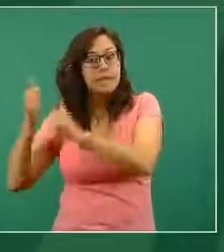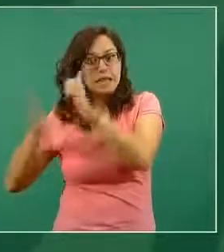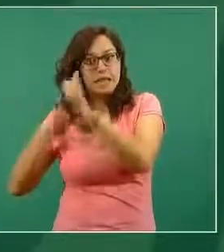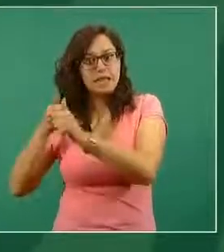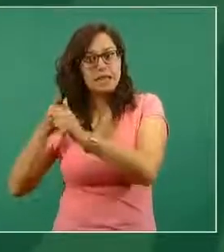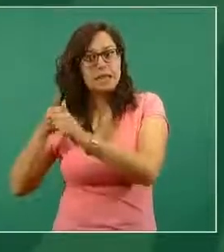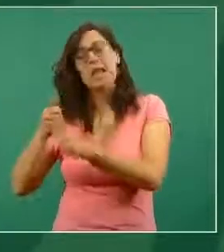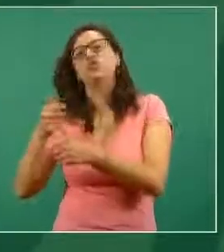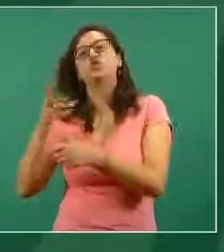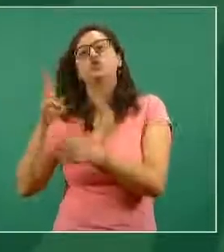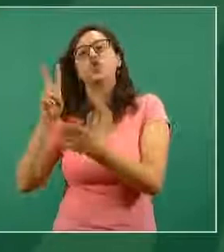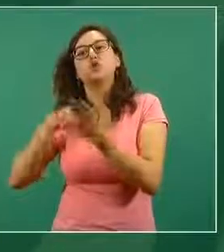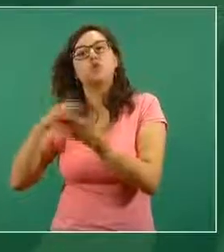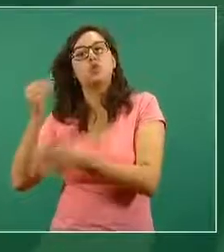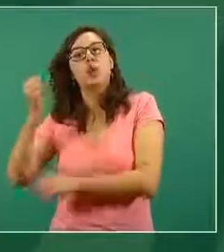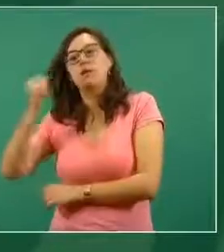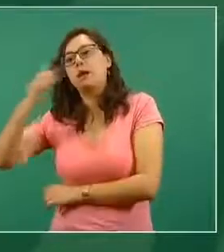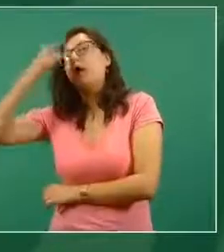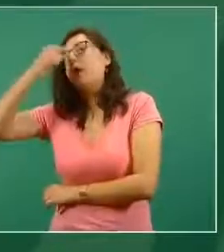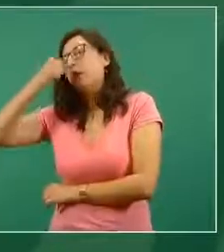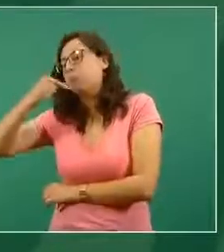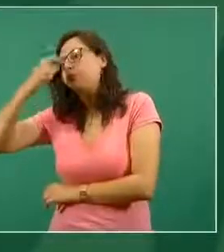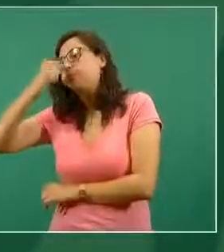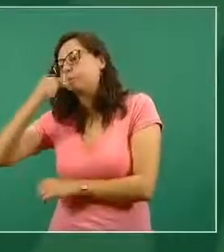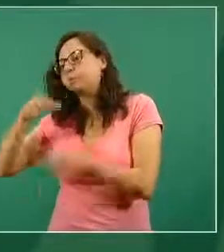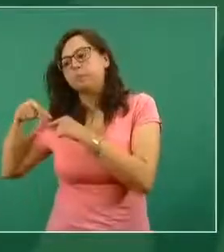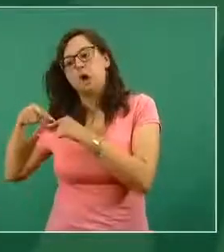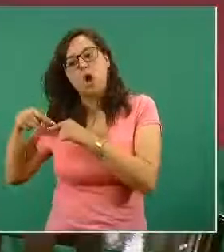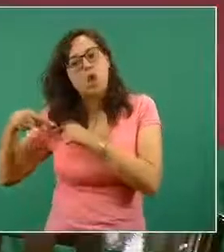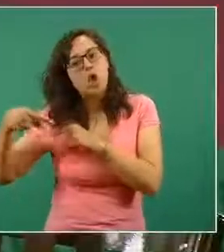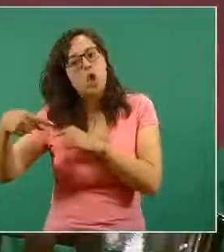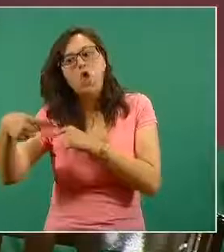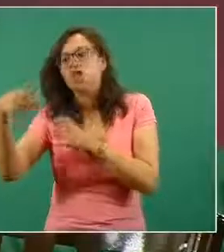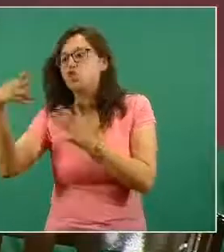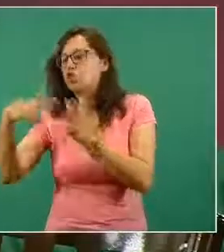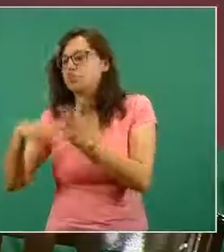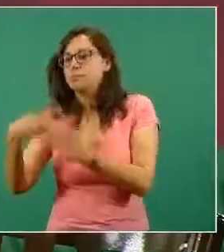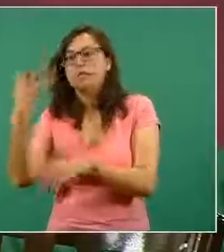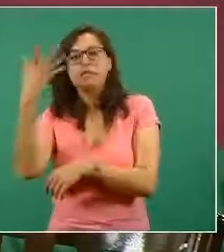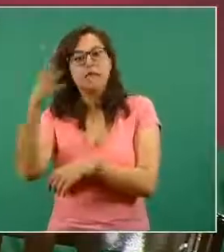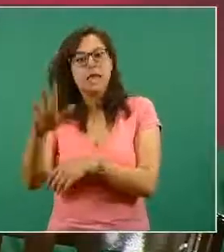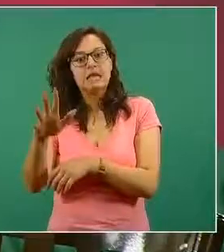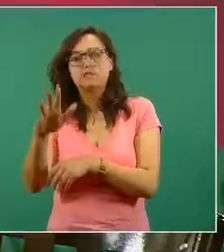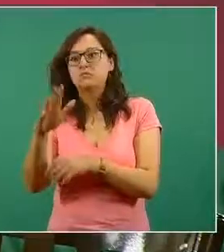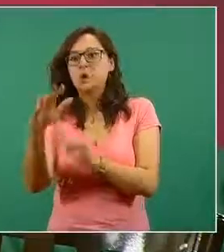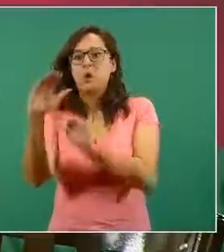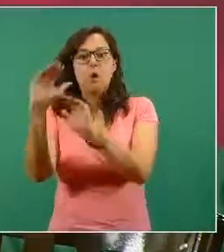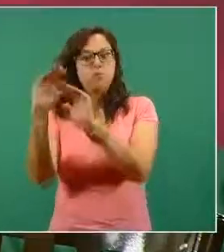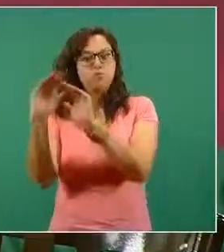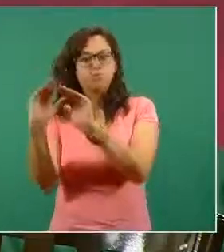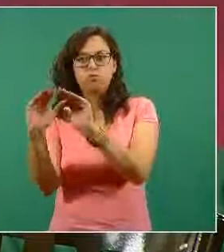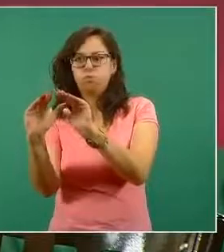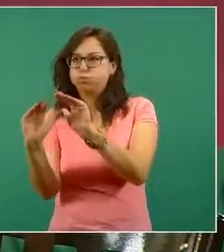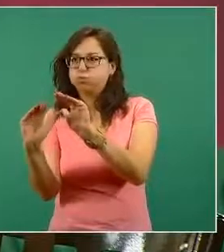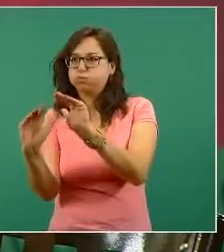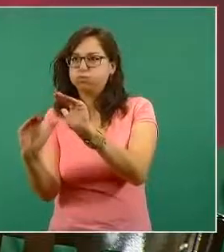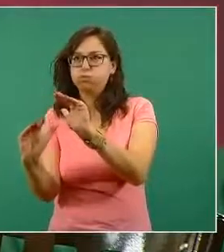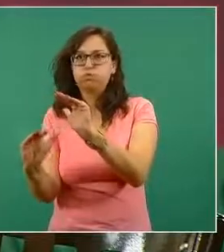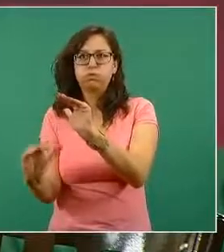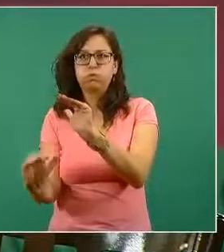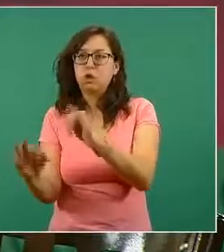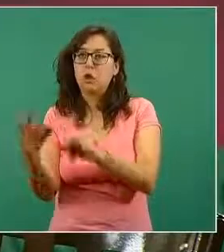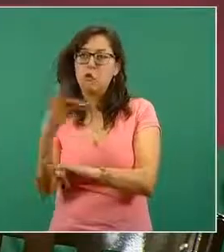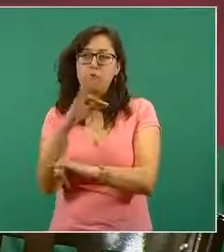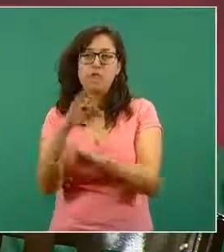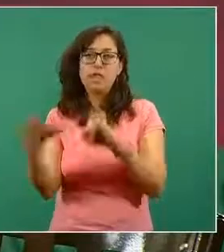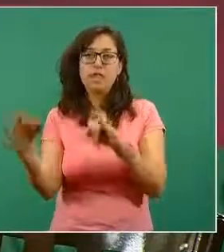mantuvo. Terminando el 2009, iniciamos el 2010 y la curva disminuyó prácticamente ya a